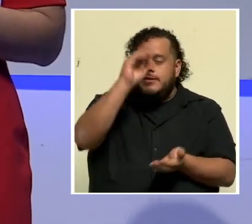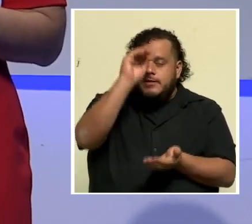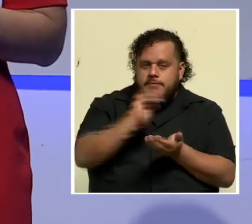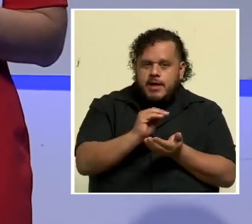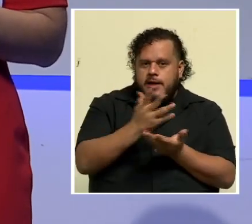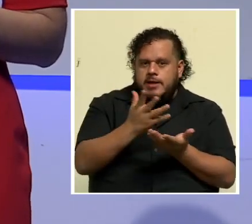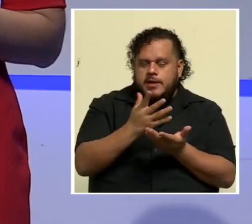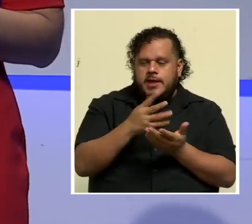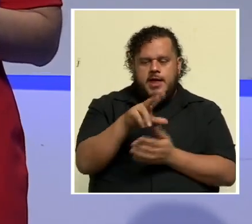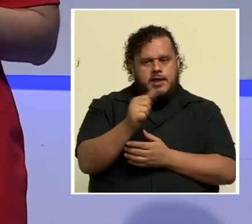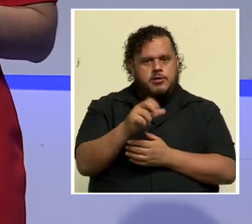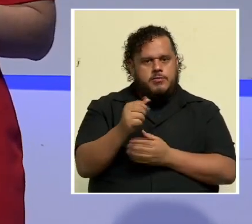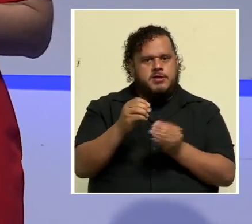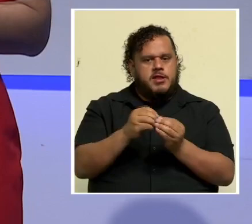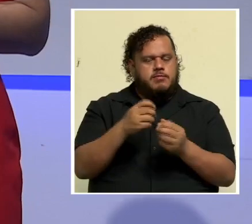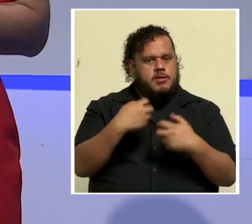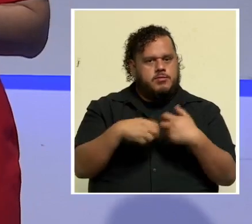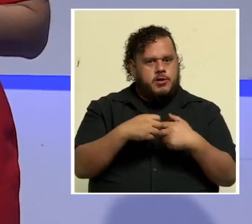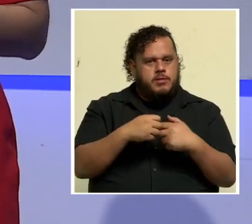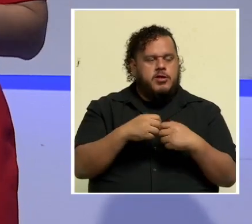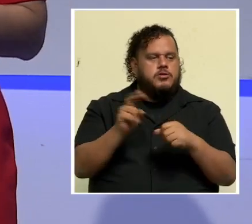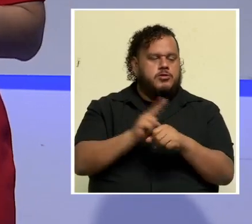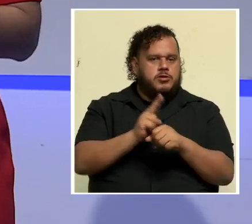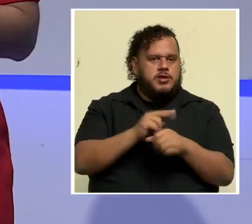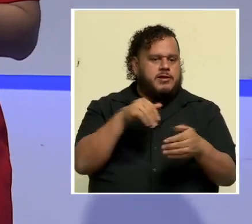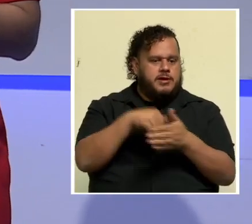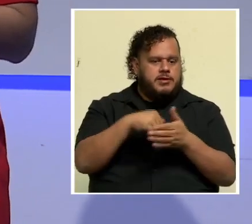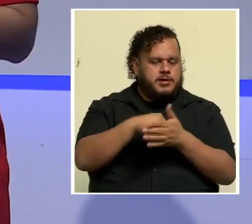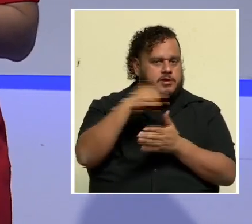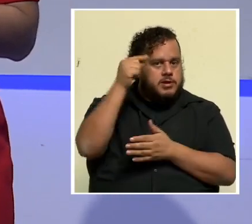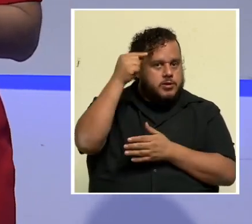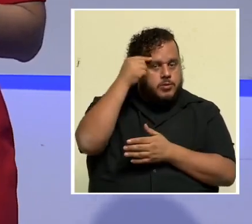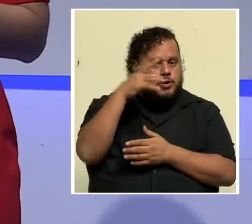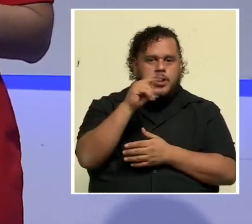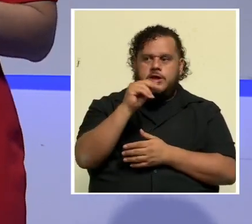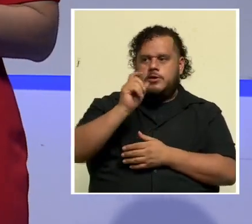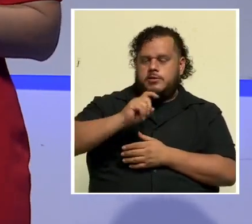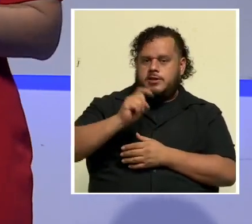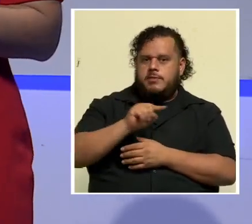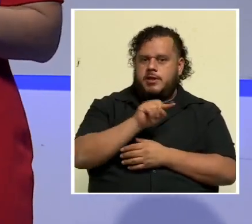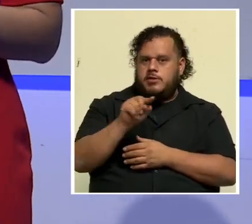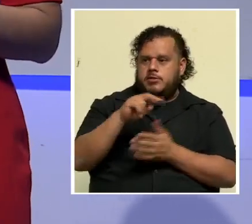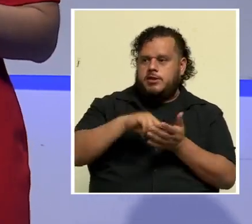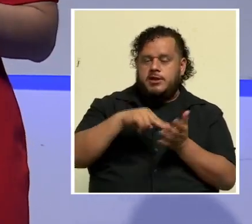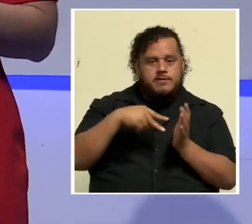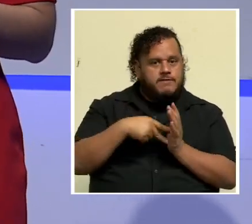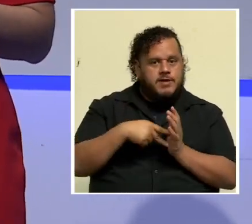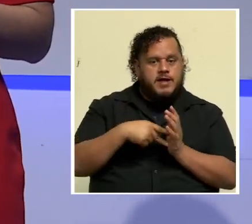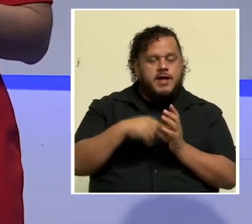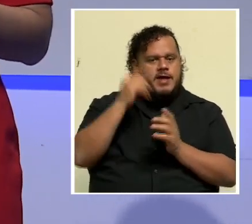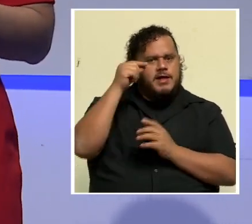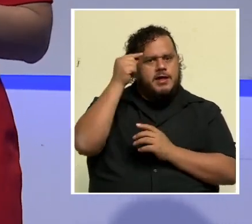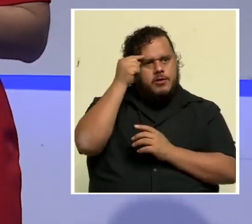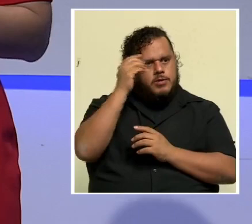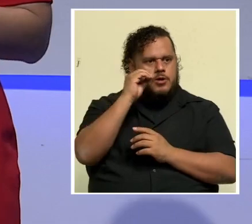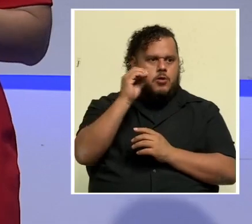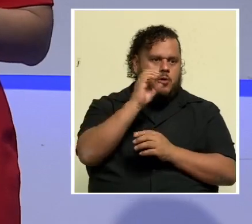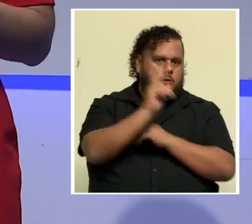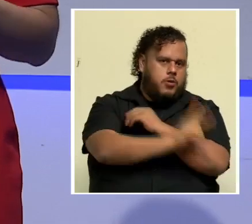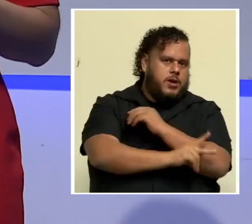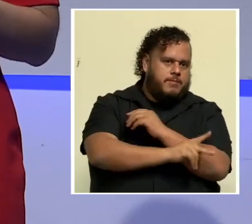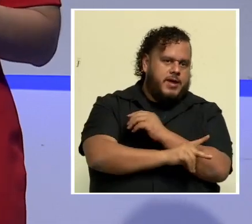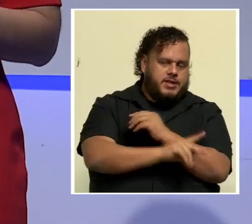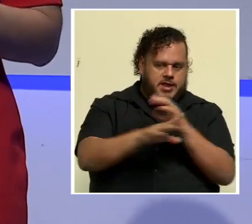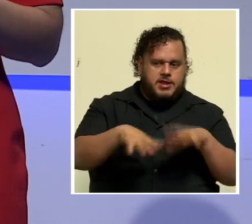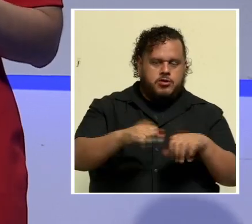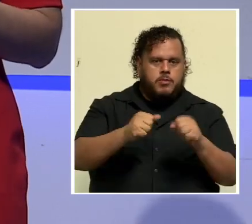los meses más críticos donde aplicaron las restricciones del gobierno, y no necesariamente esto quiere decir que el gobierno o el Estado haya